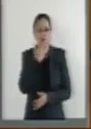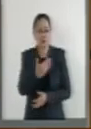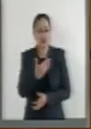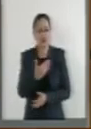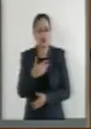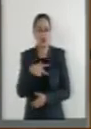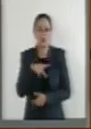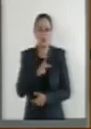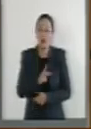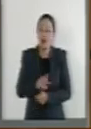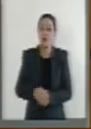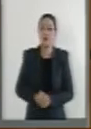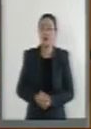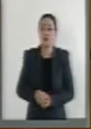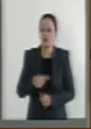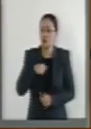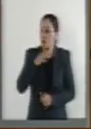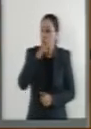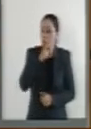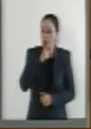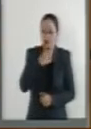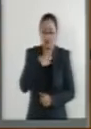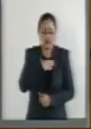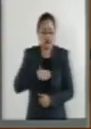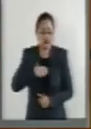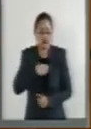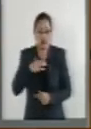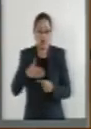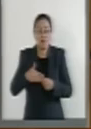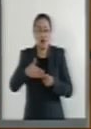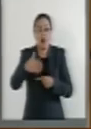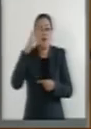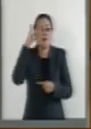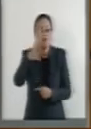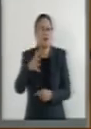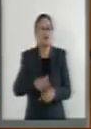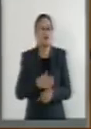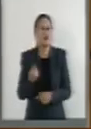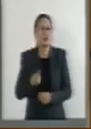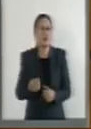Pero nunca podría celebrarlo hacia adelante